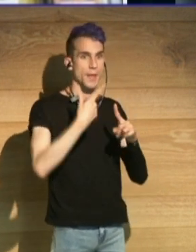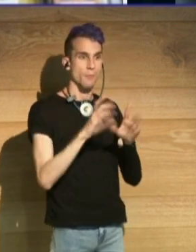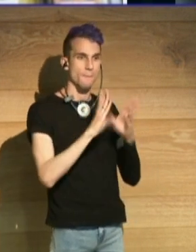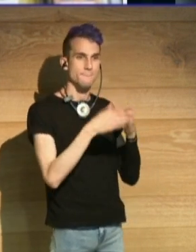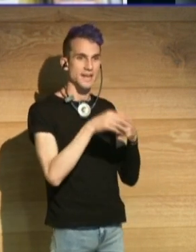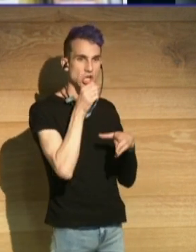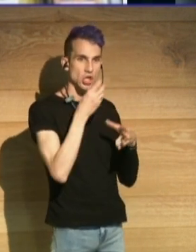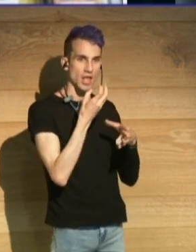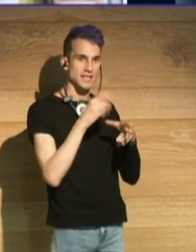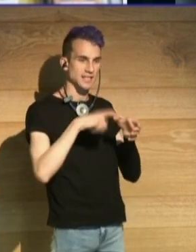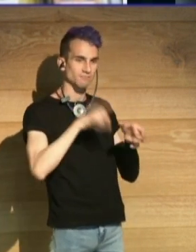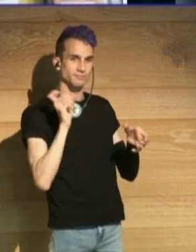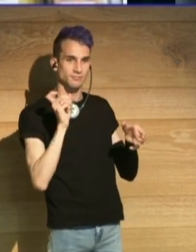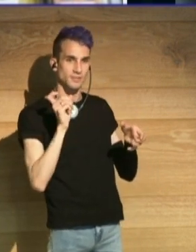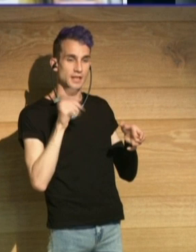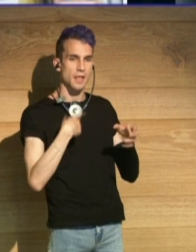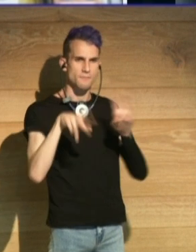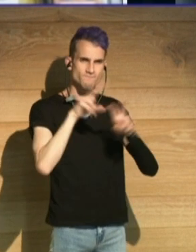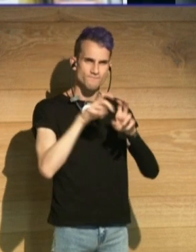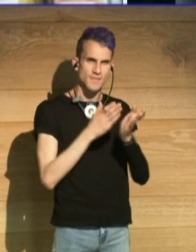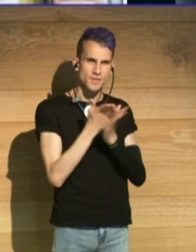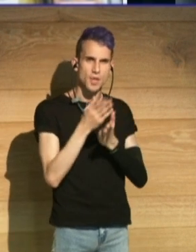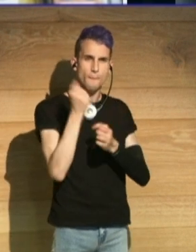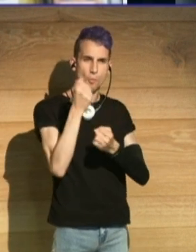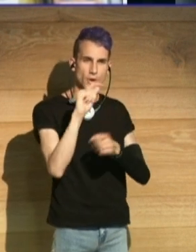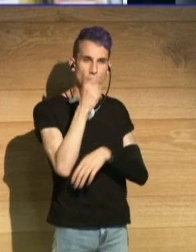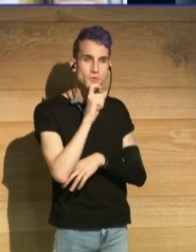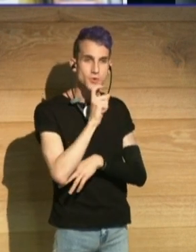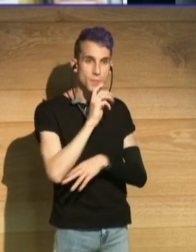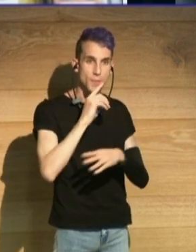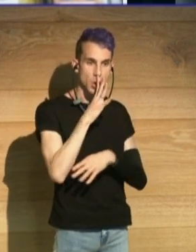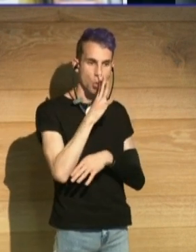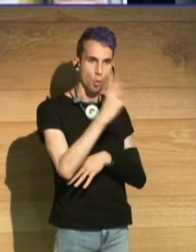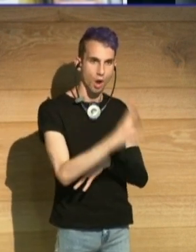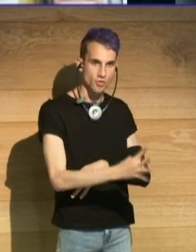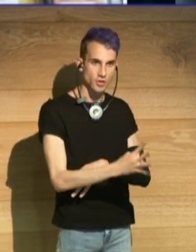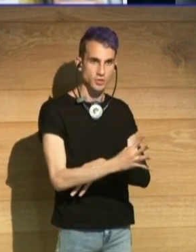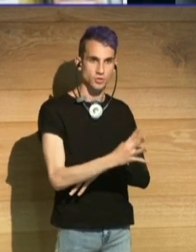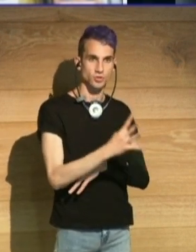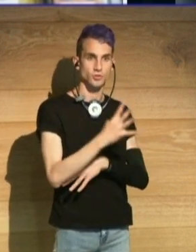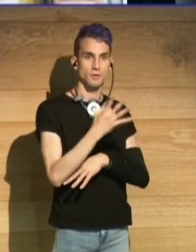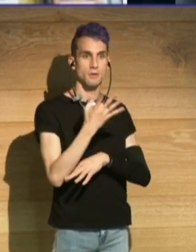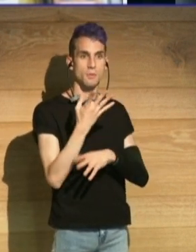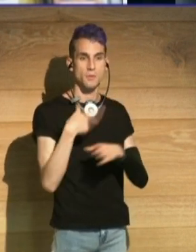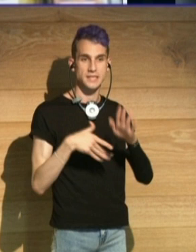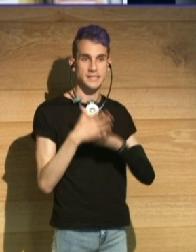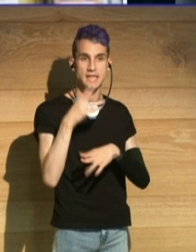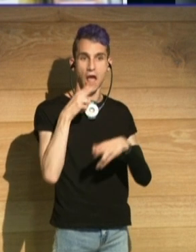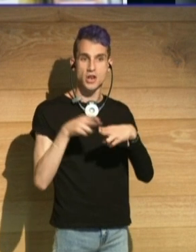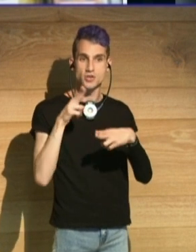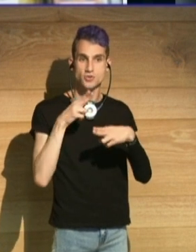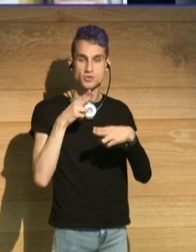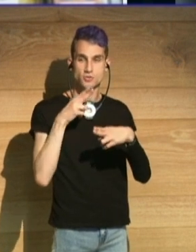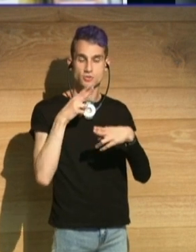Estaba buscando su camino hacia el poder. Y a lo largo de 4 años marcha sobre Roma y el rey le